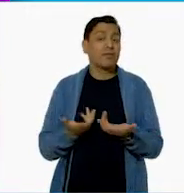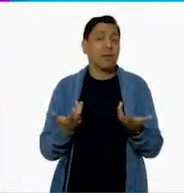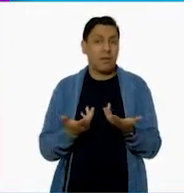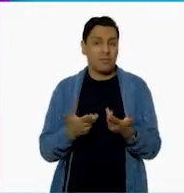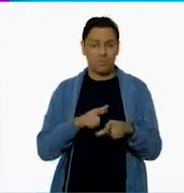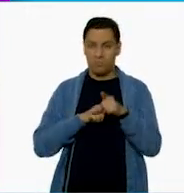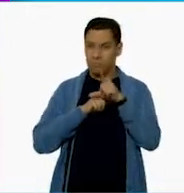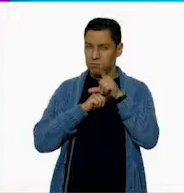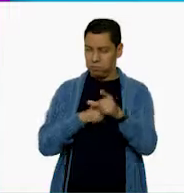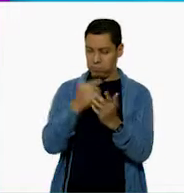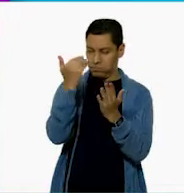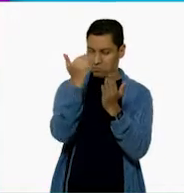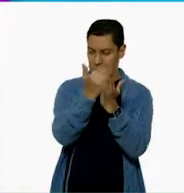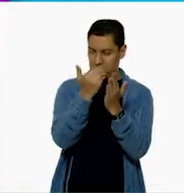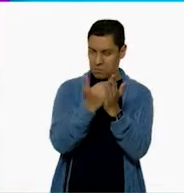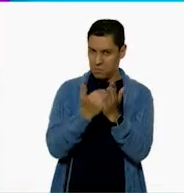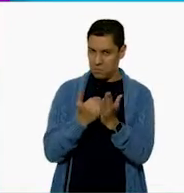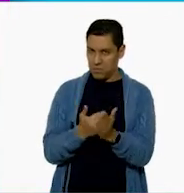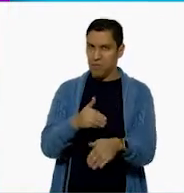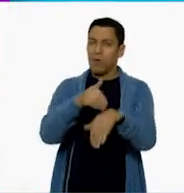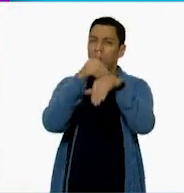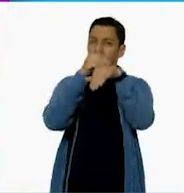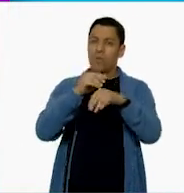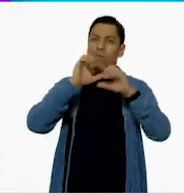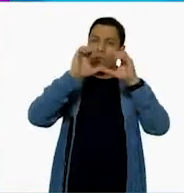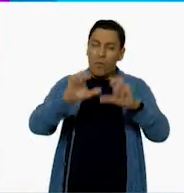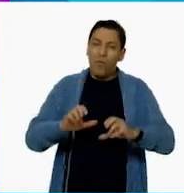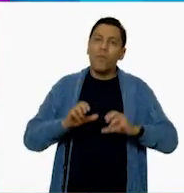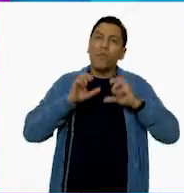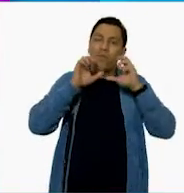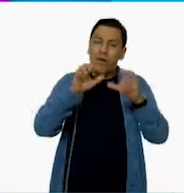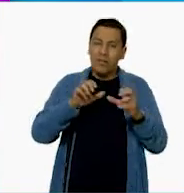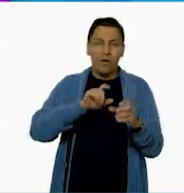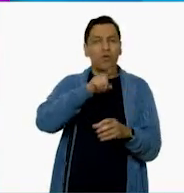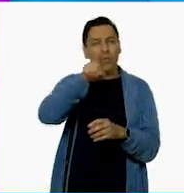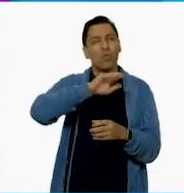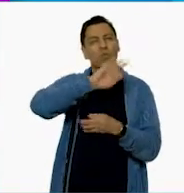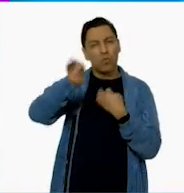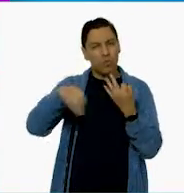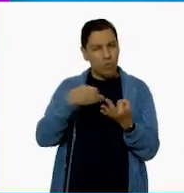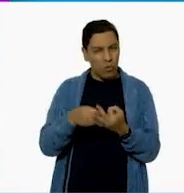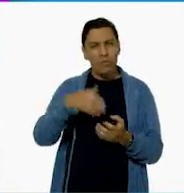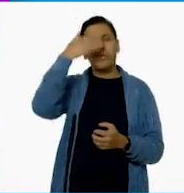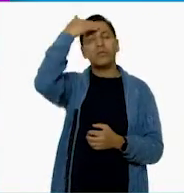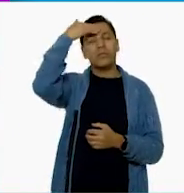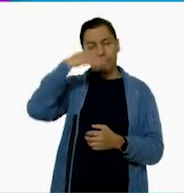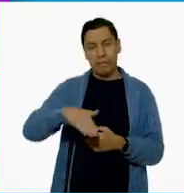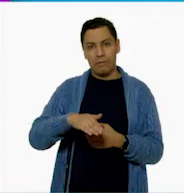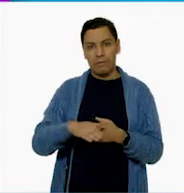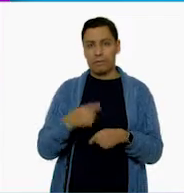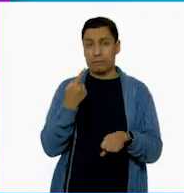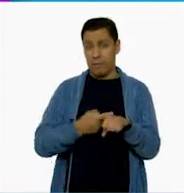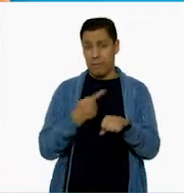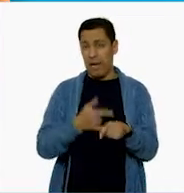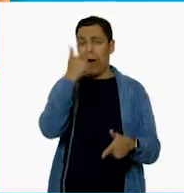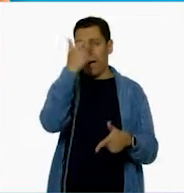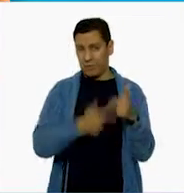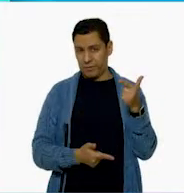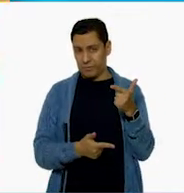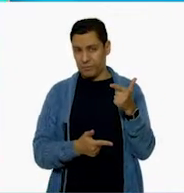las personas. Por eso hay que continuar cuidándonos siguiendo las buenas prácticas que ya todos conocemos para evitar contagiarnos.